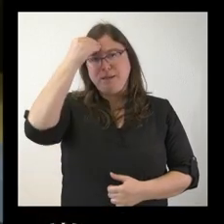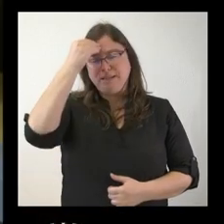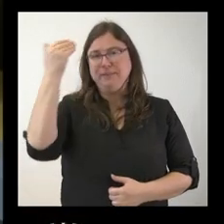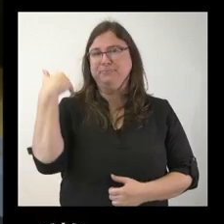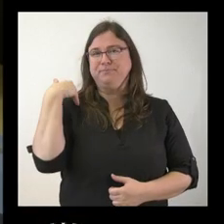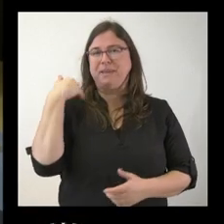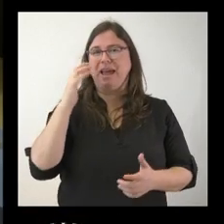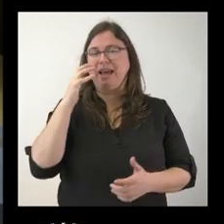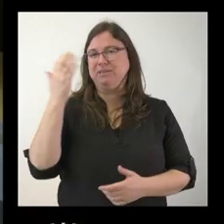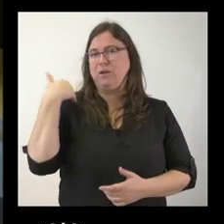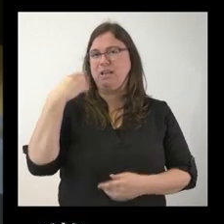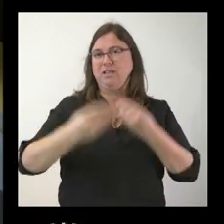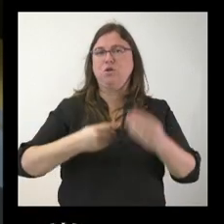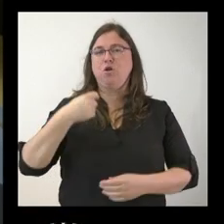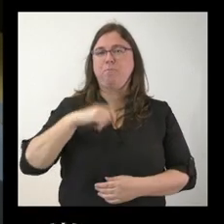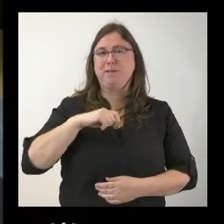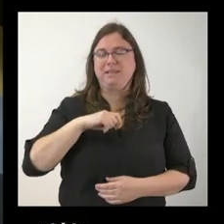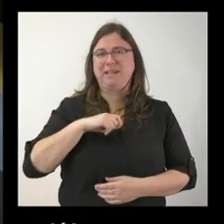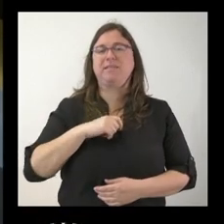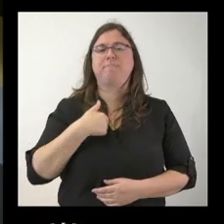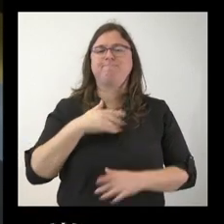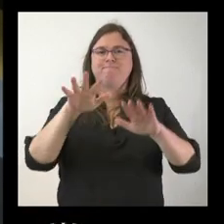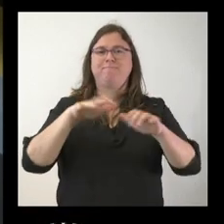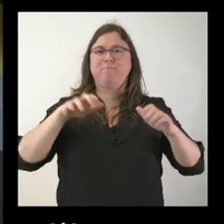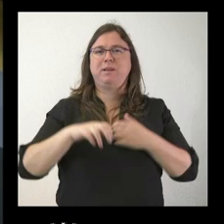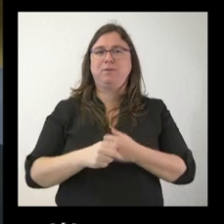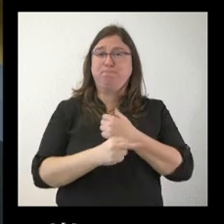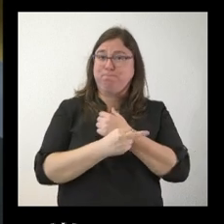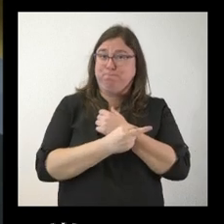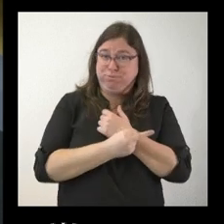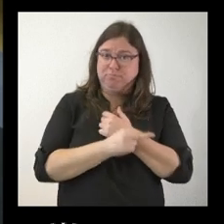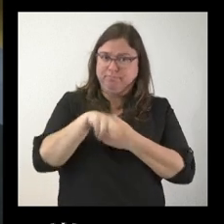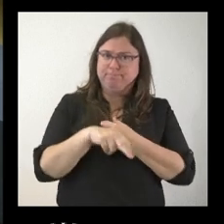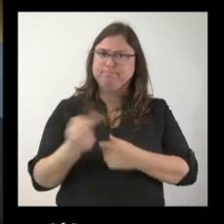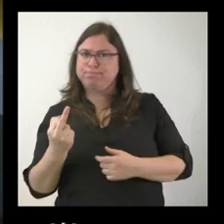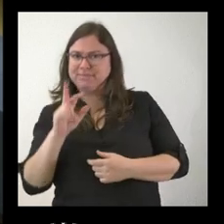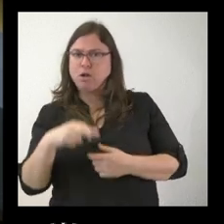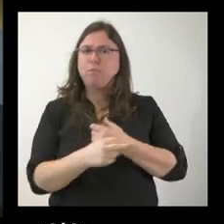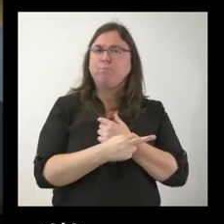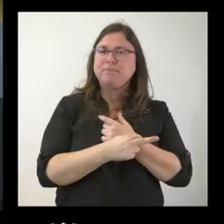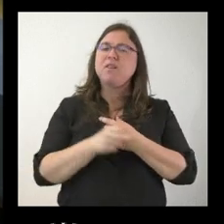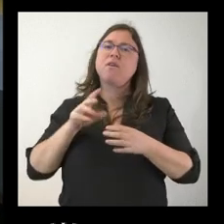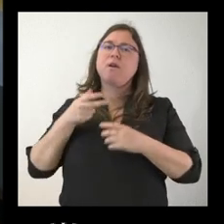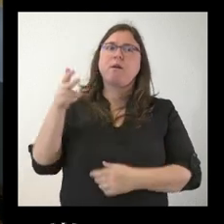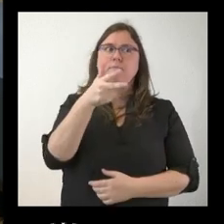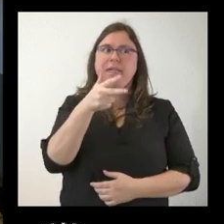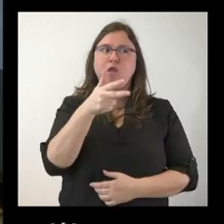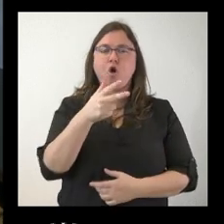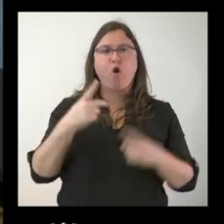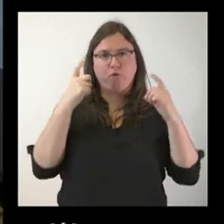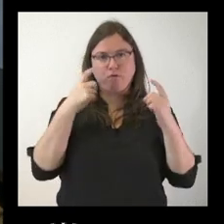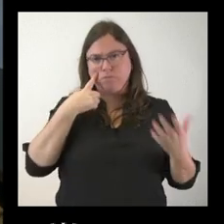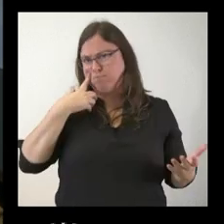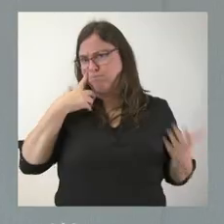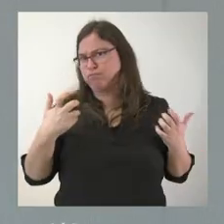realizó ayer el presidente Alfonso Fernández mañó con el pleno es una peineta porque hay un vídeo y unas fotos que son rotundos gracias